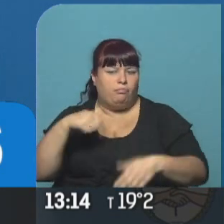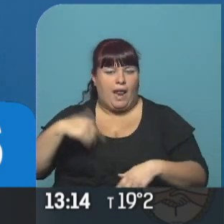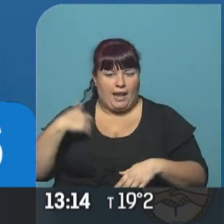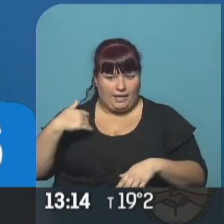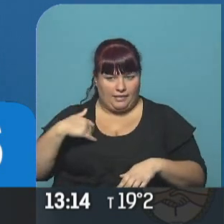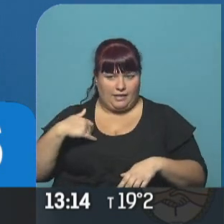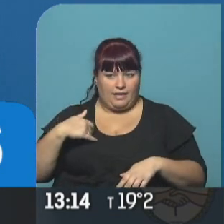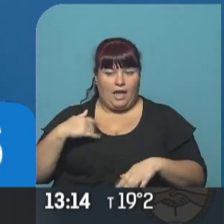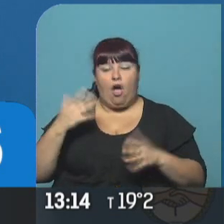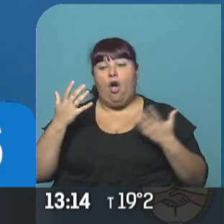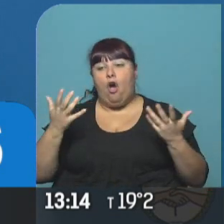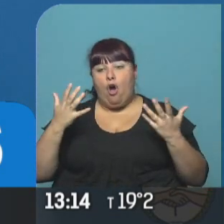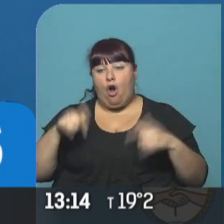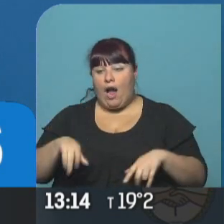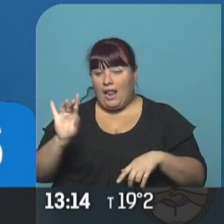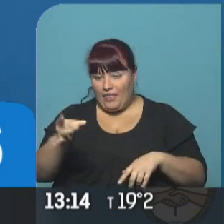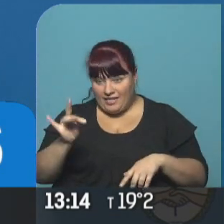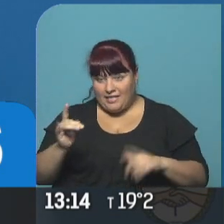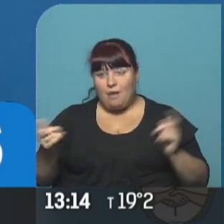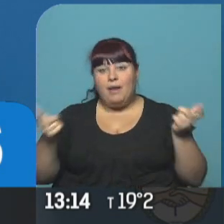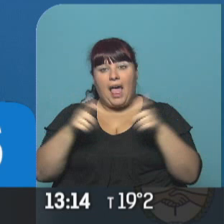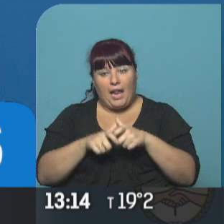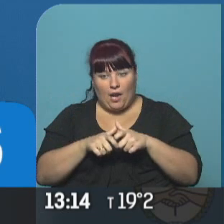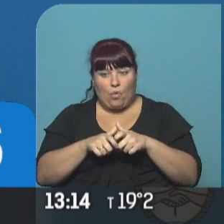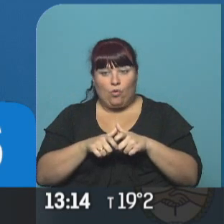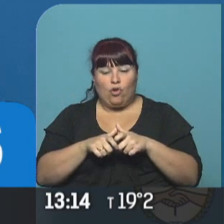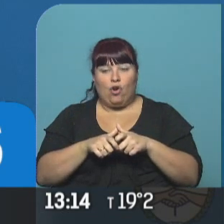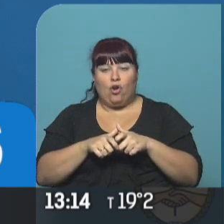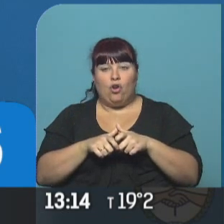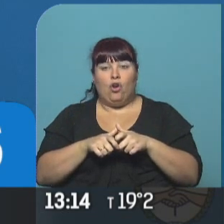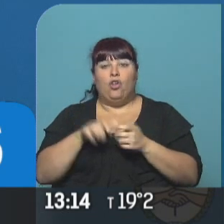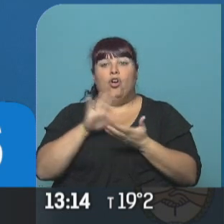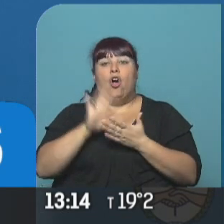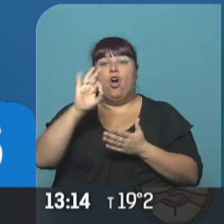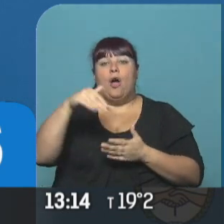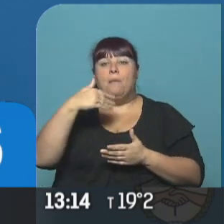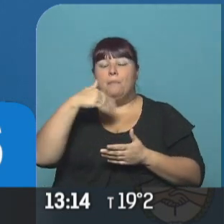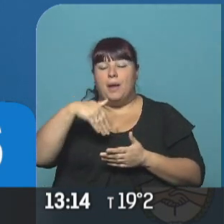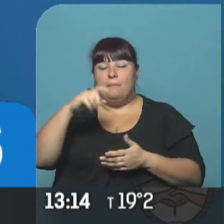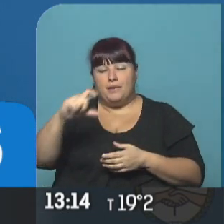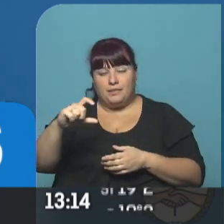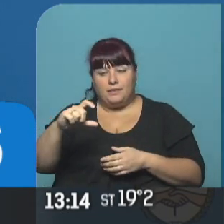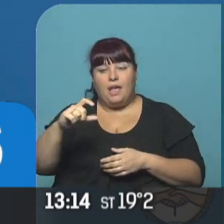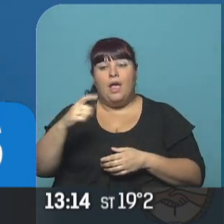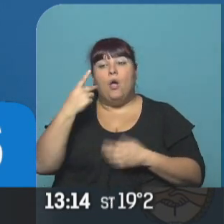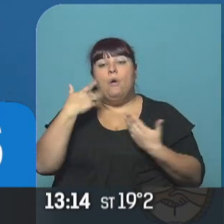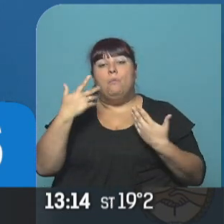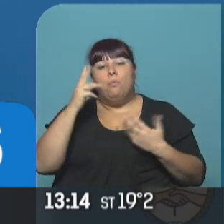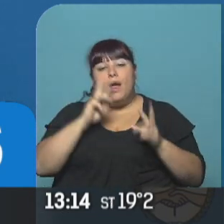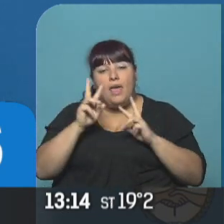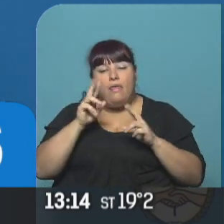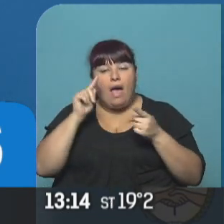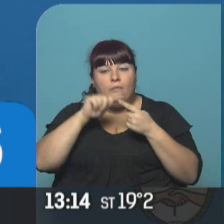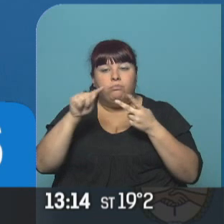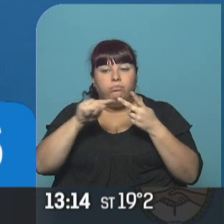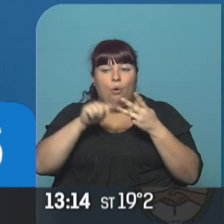país. Y esperamos que este diciembre, en la reunión de la OMC, encontremos